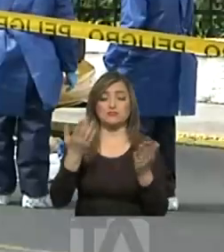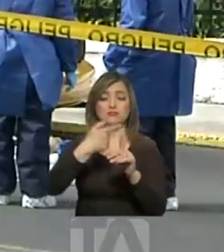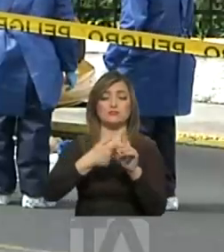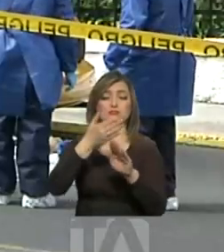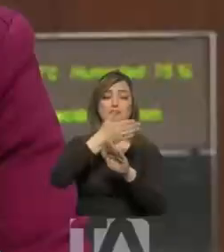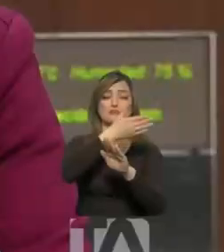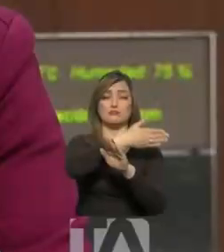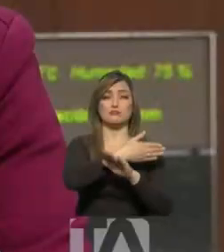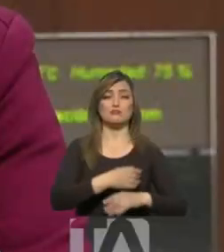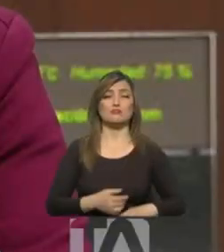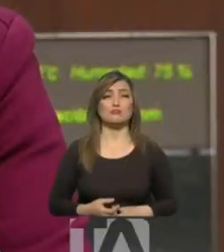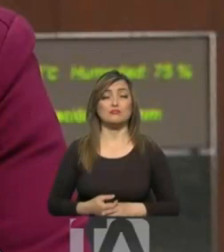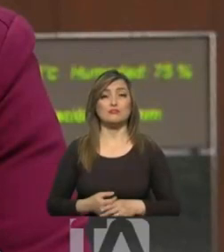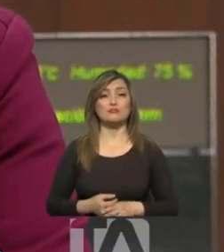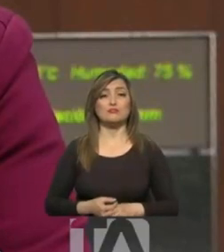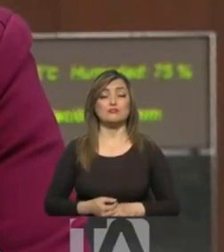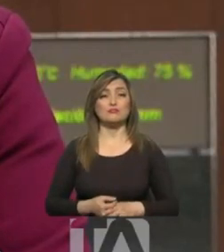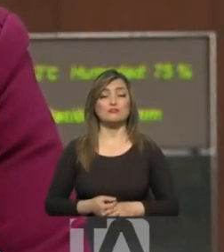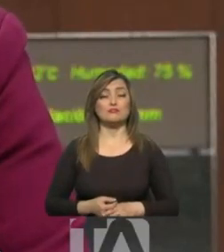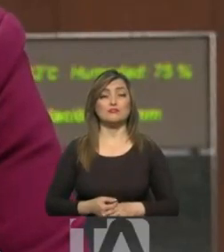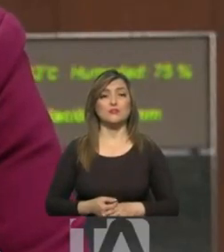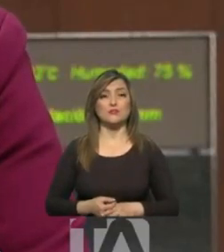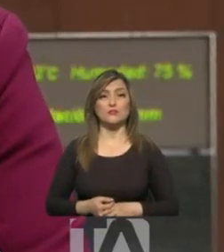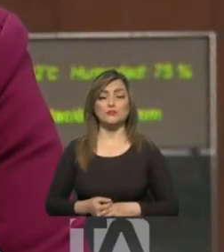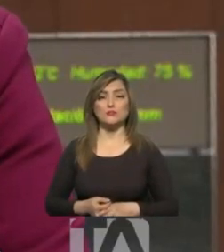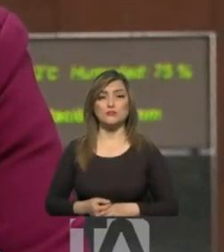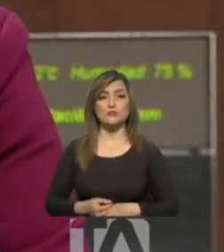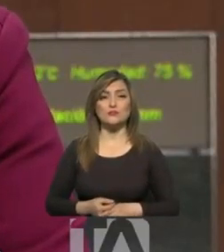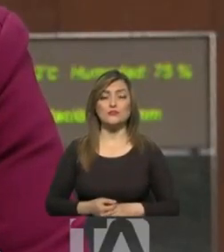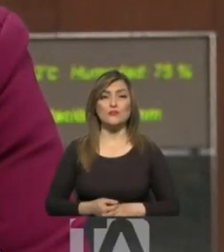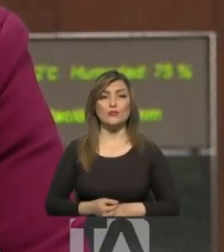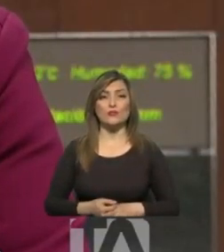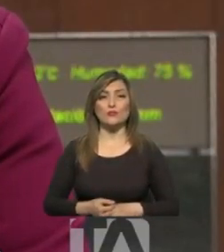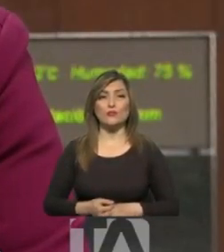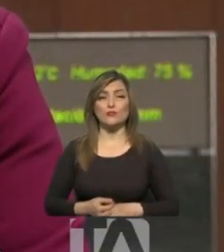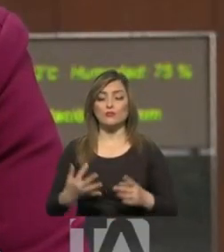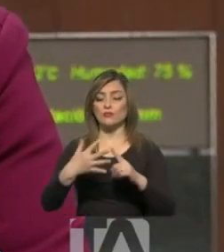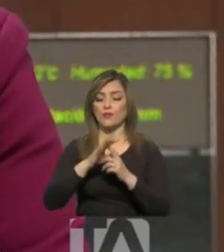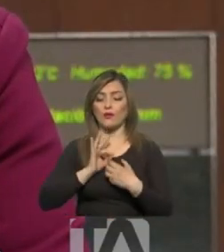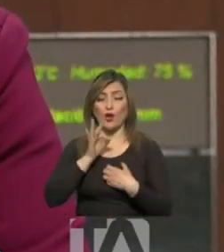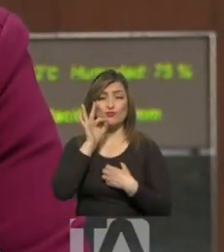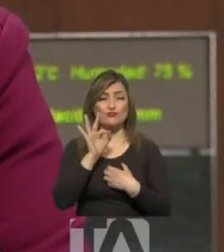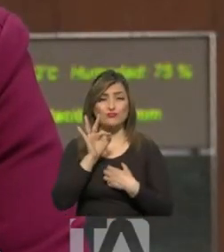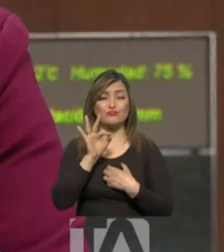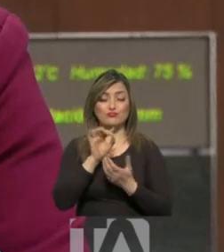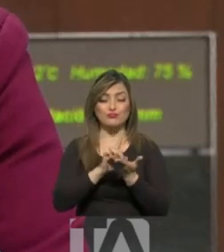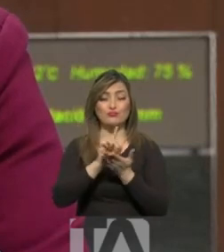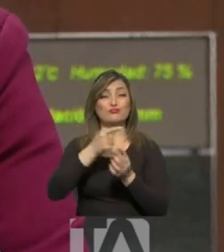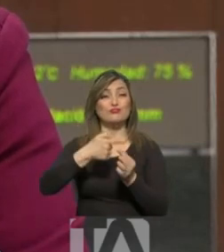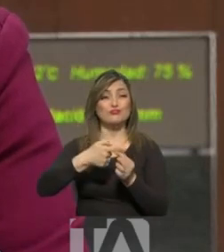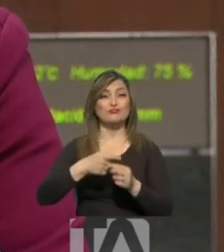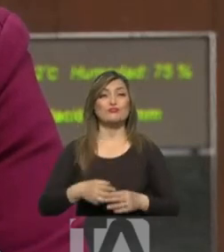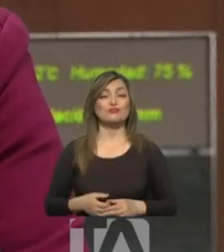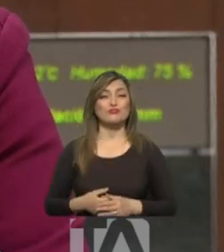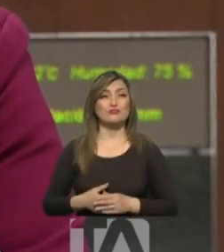meses anteriores. De esta manera nosotros podemos decirte que la situación de la pandemia en el Distrito